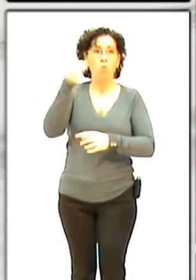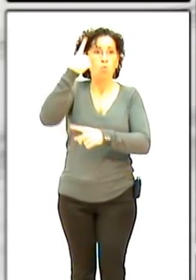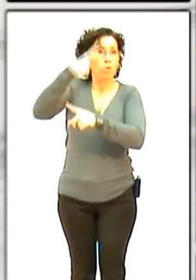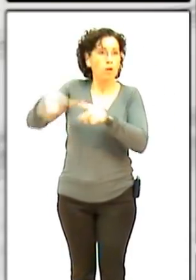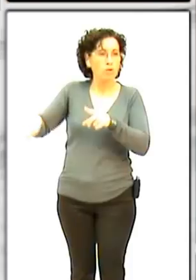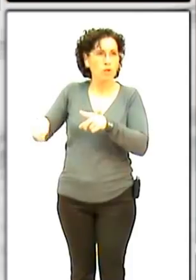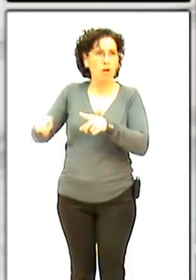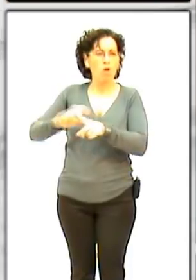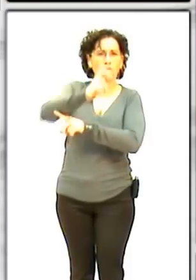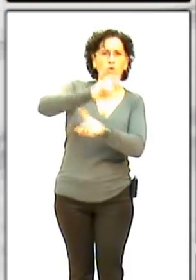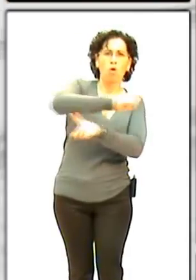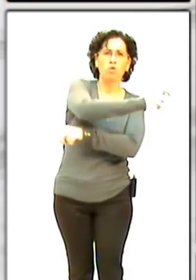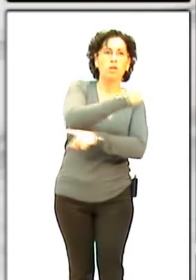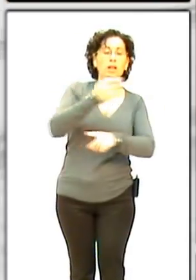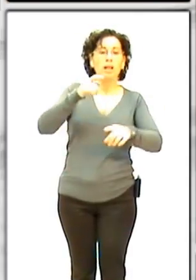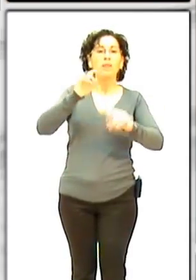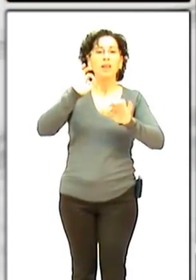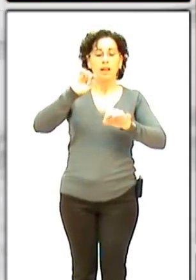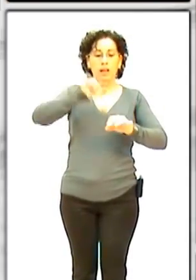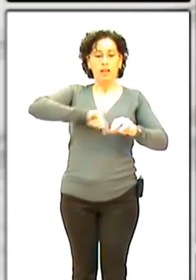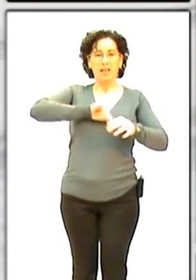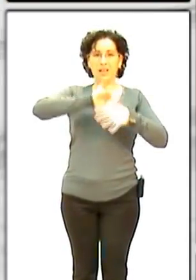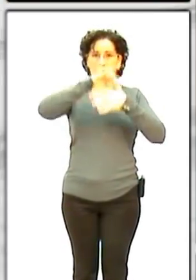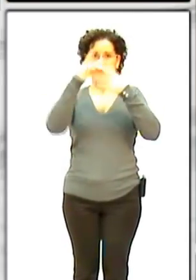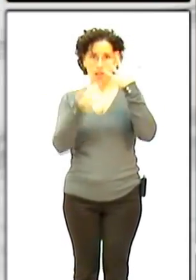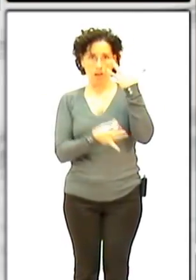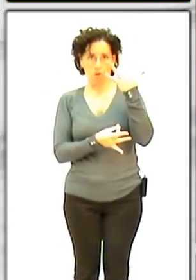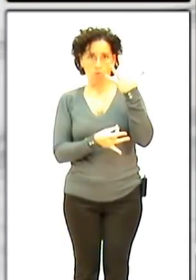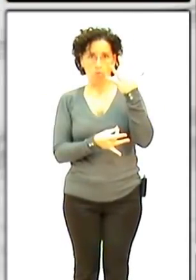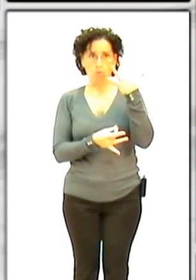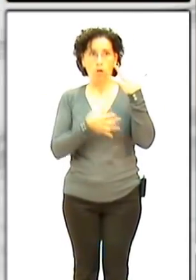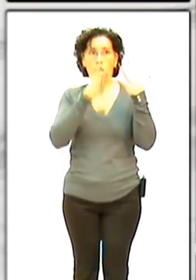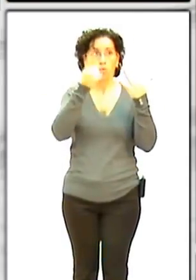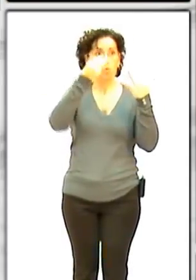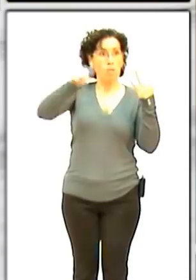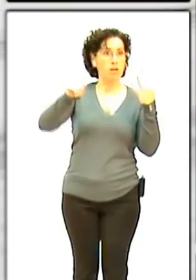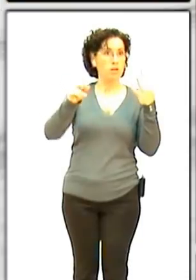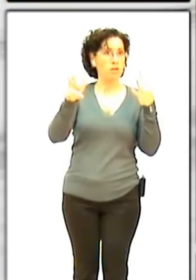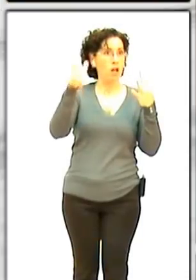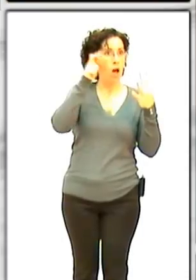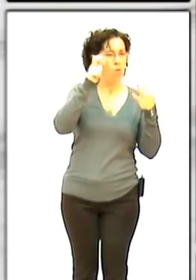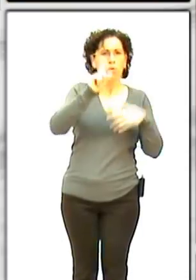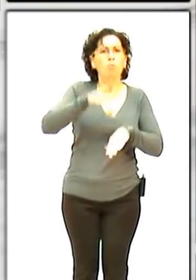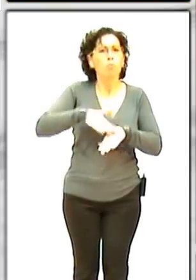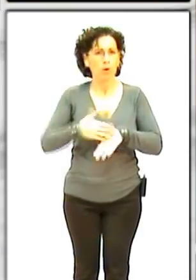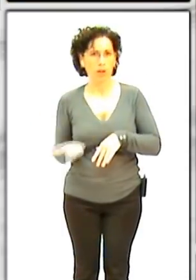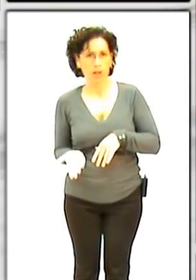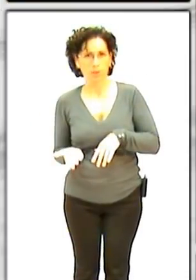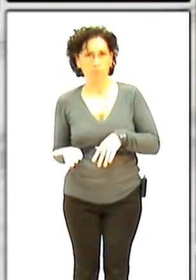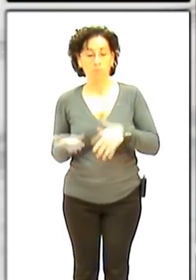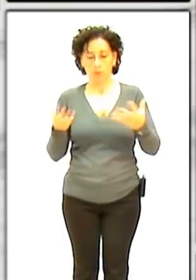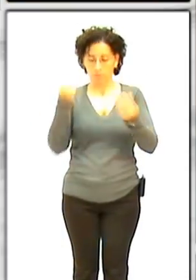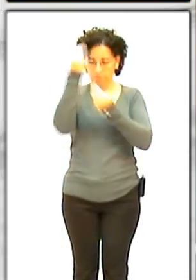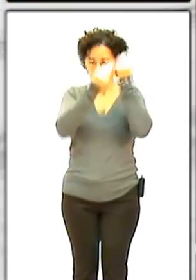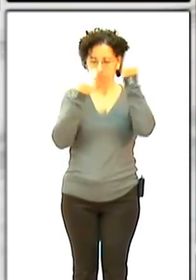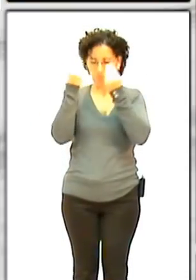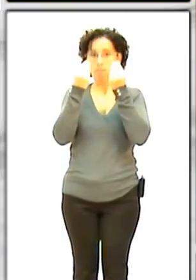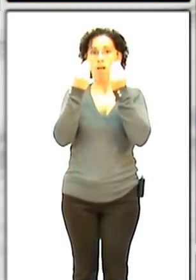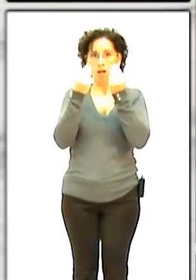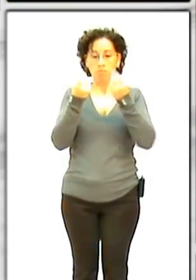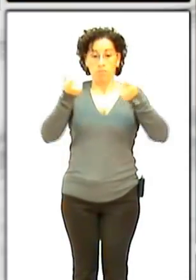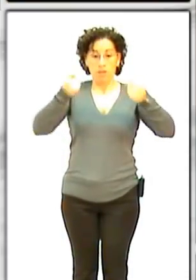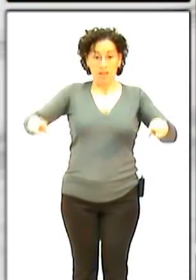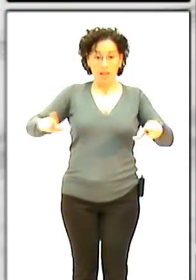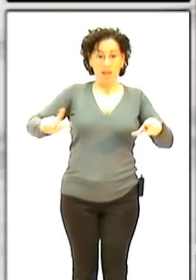Como por ejemplo el sentido del audio, de oír. Lo que hicimos fue plantear una cartografía